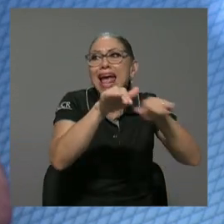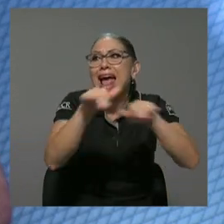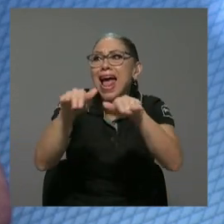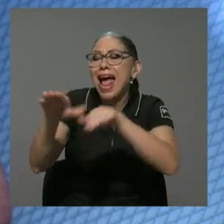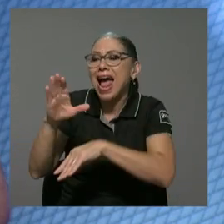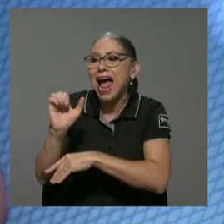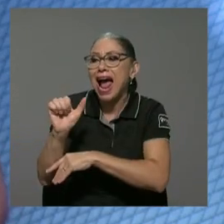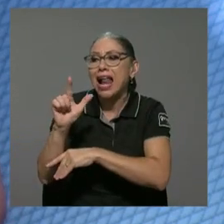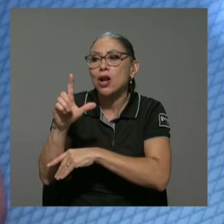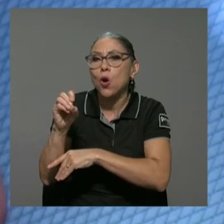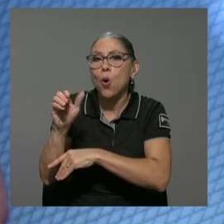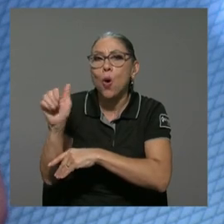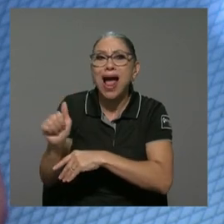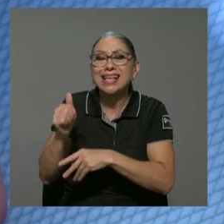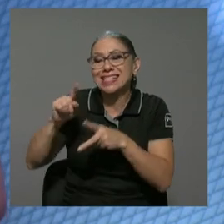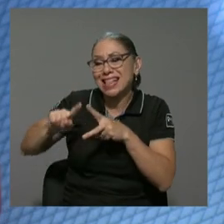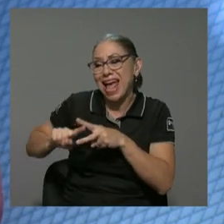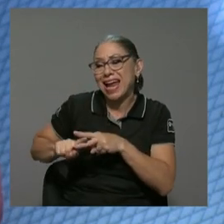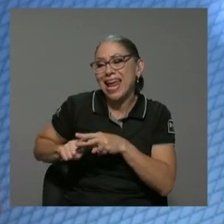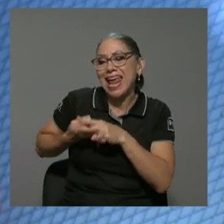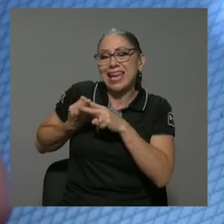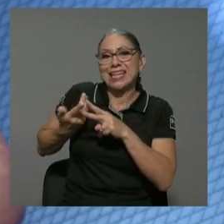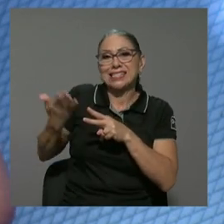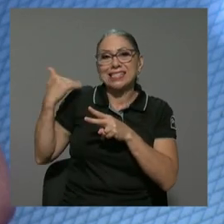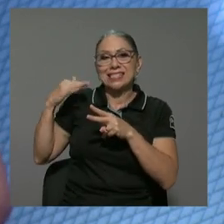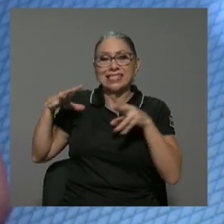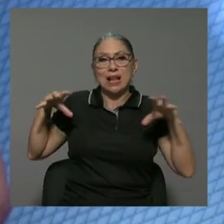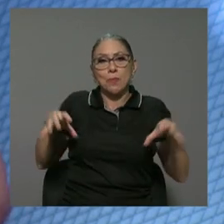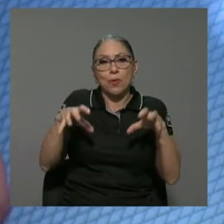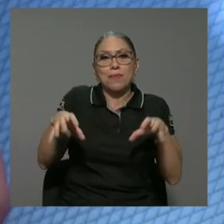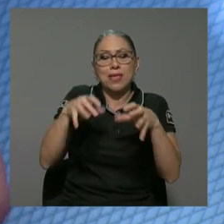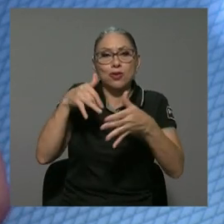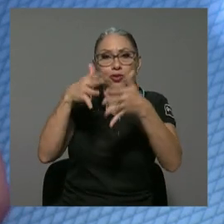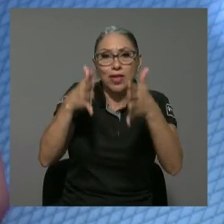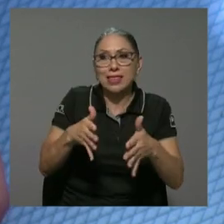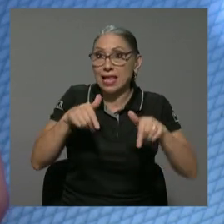movimiento estudiantil, casi que por lo menos en la Universidad de Costa Rica,